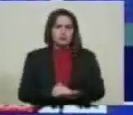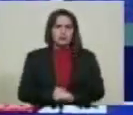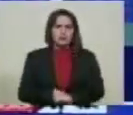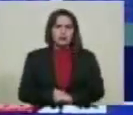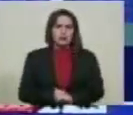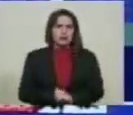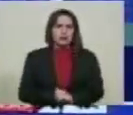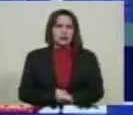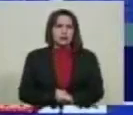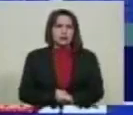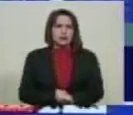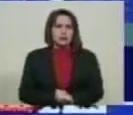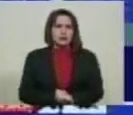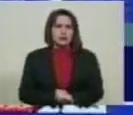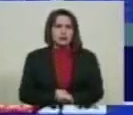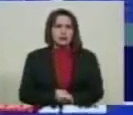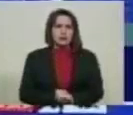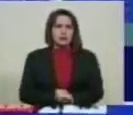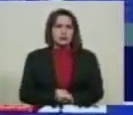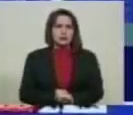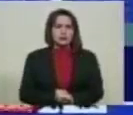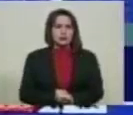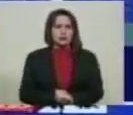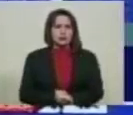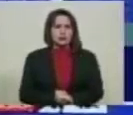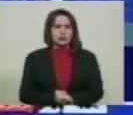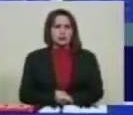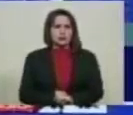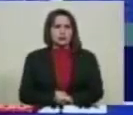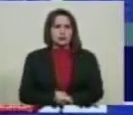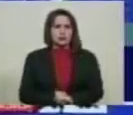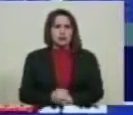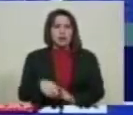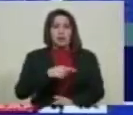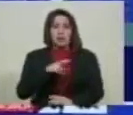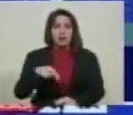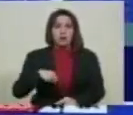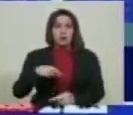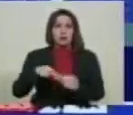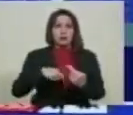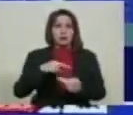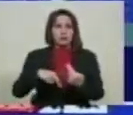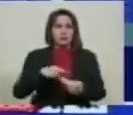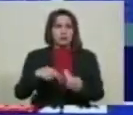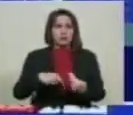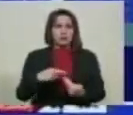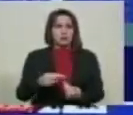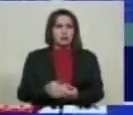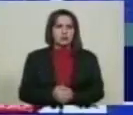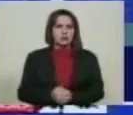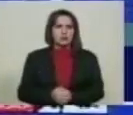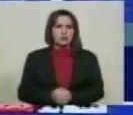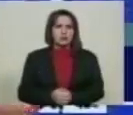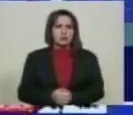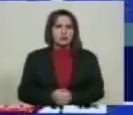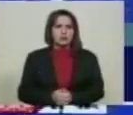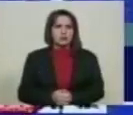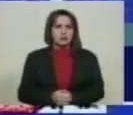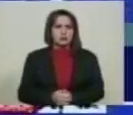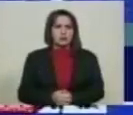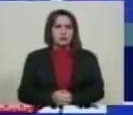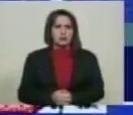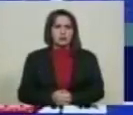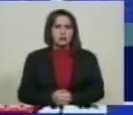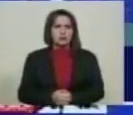lo que va a ser la consolidación de nuestra revolución y del destino de nuestra patria para las próximas